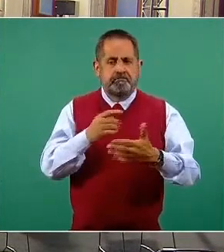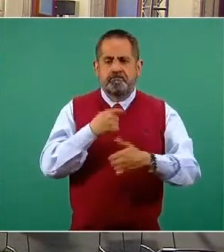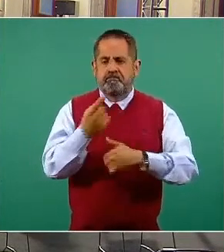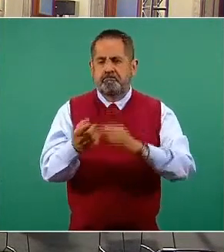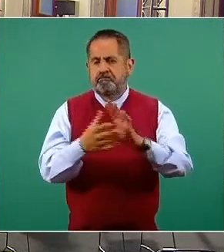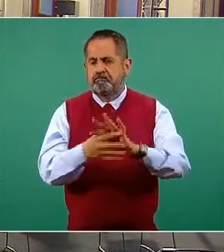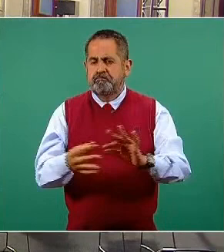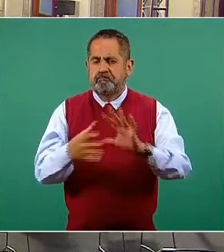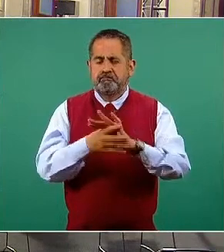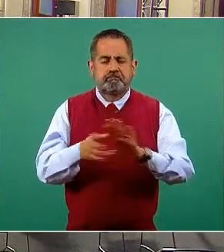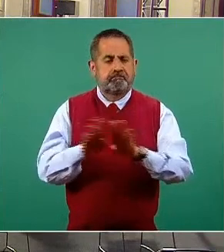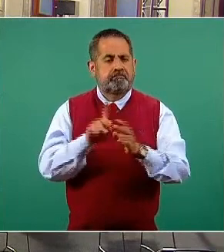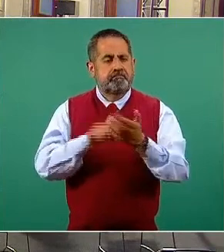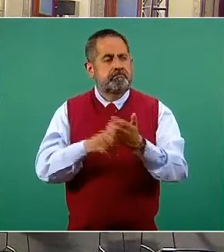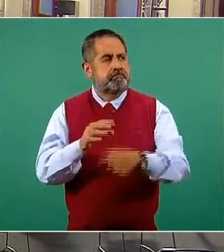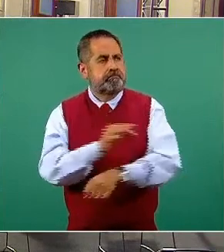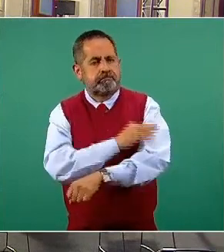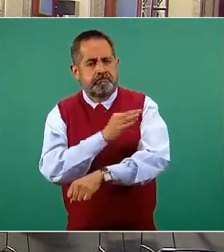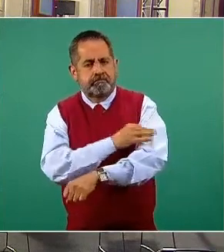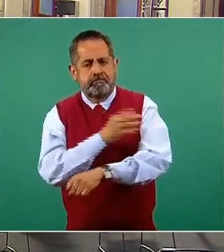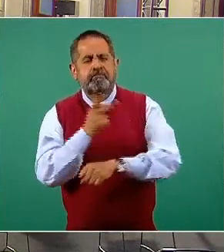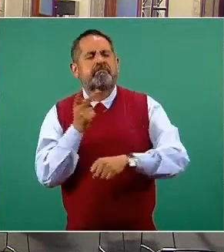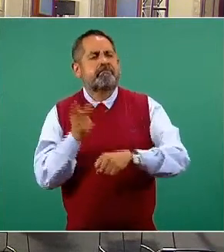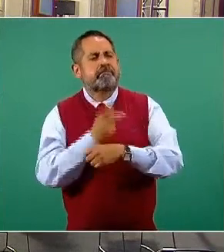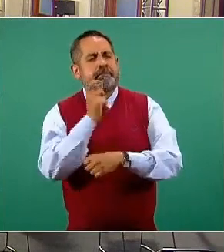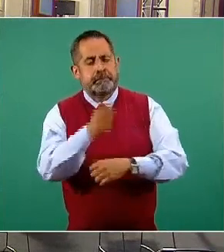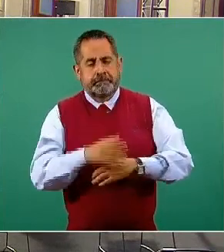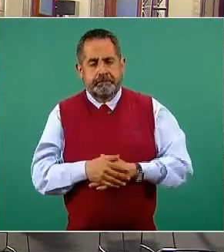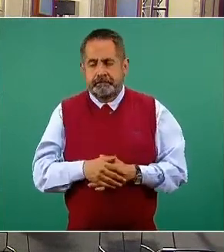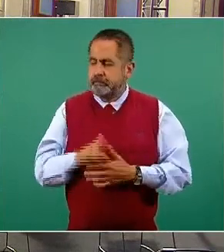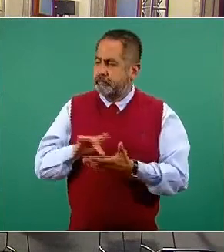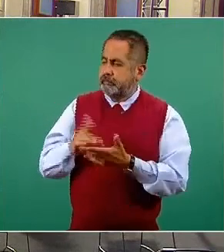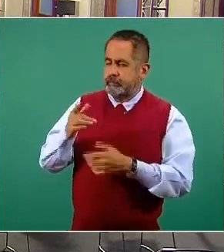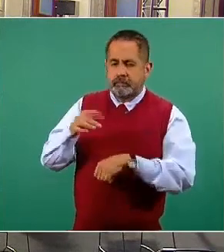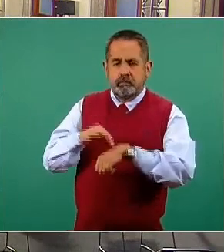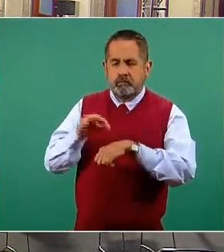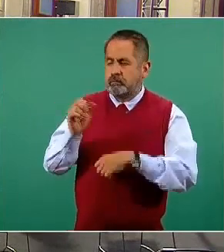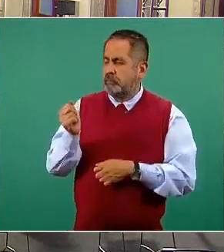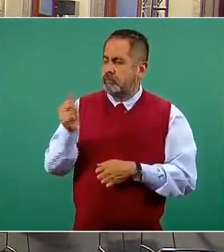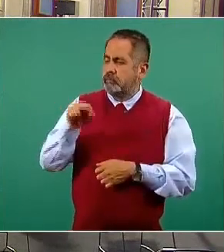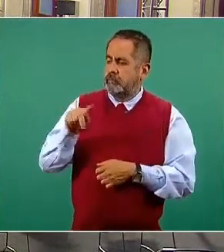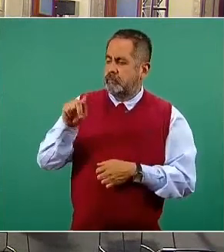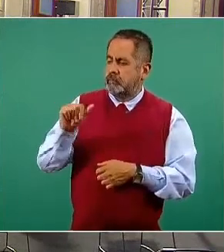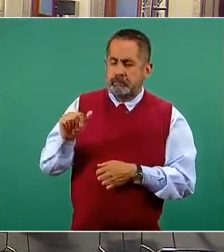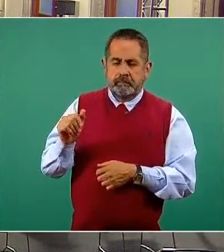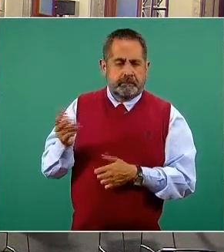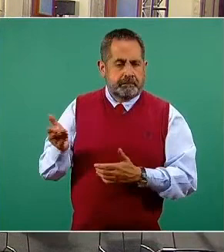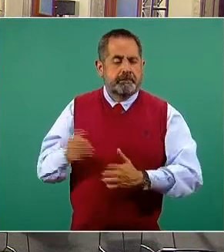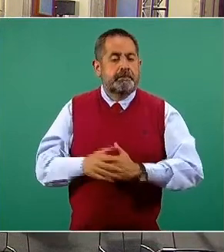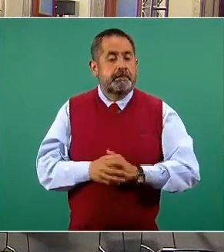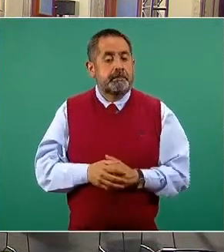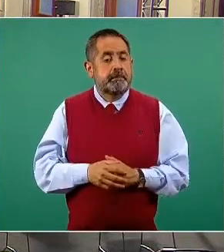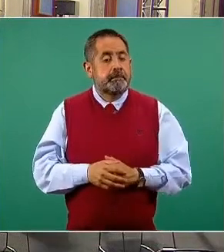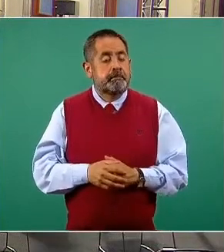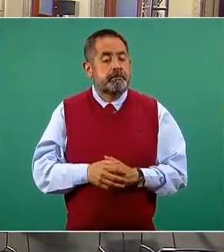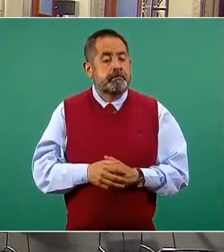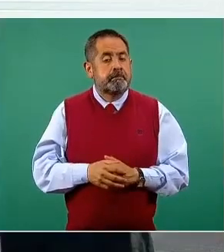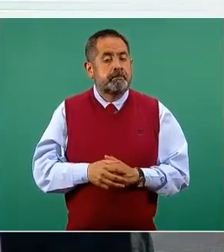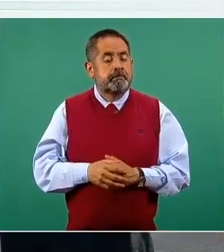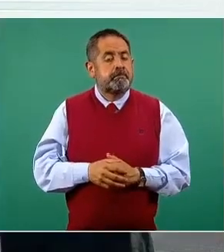componente de vacunación. Muchas gracias, doctora Santa Ceballos. Ahora vamos a hablar de